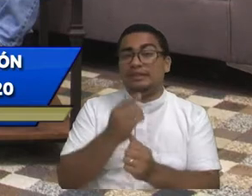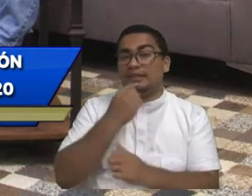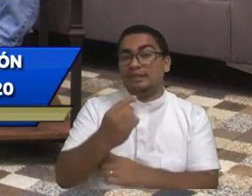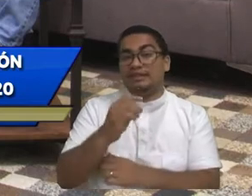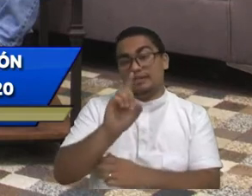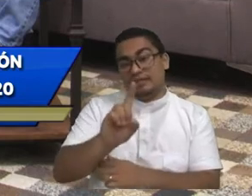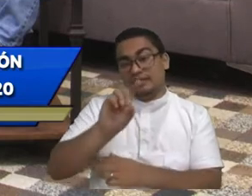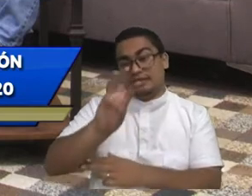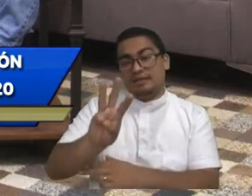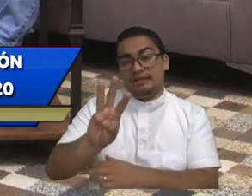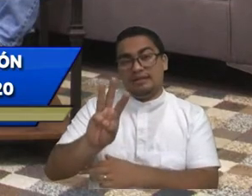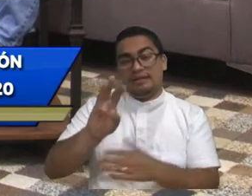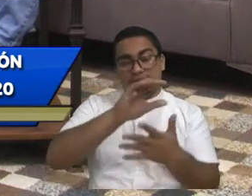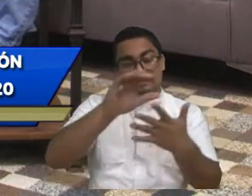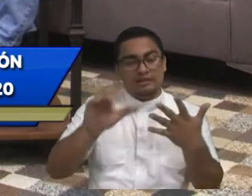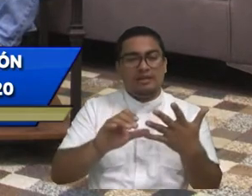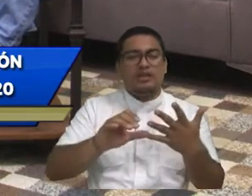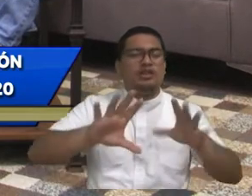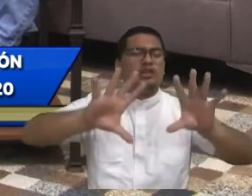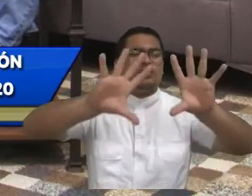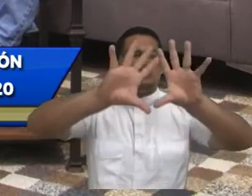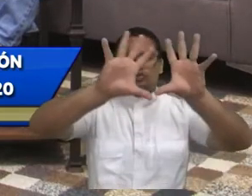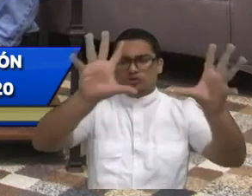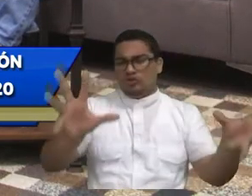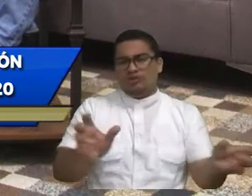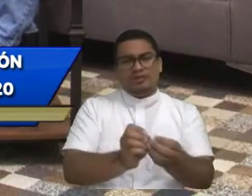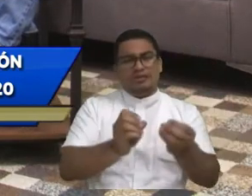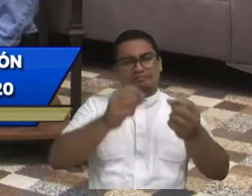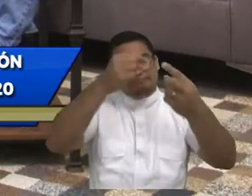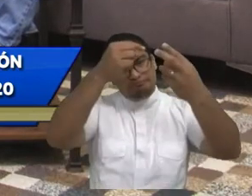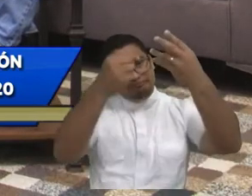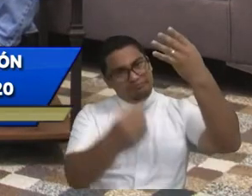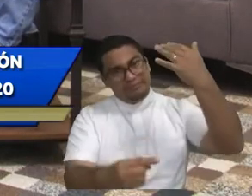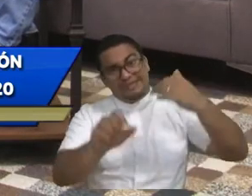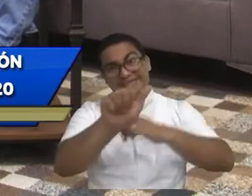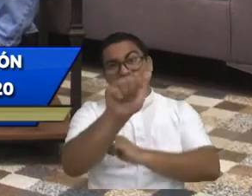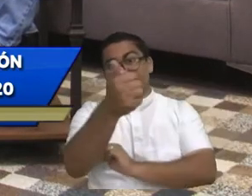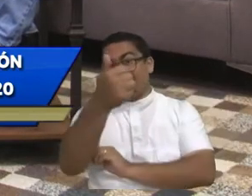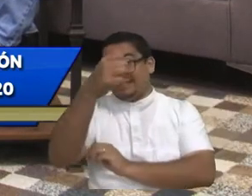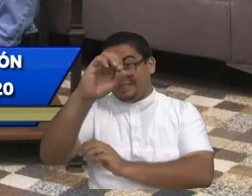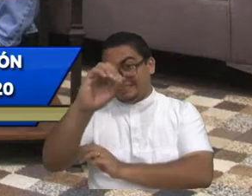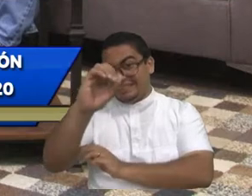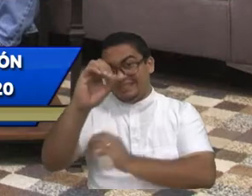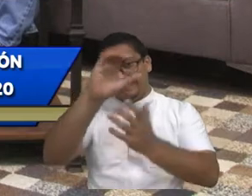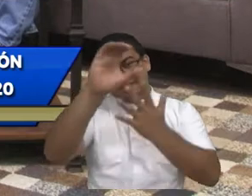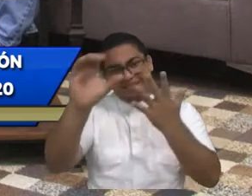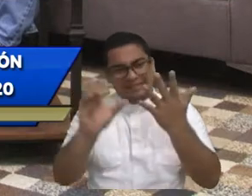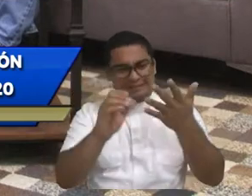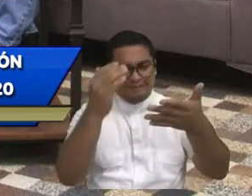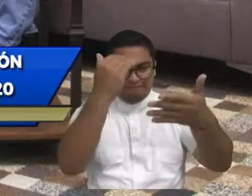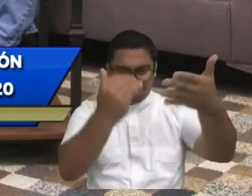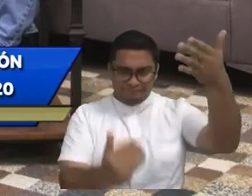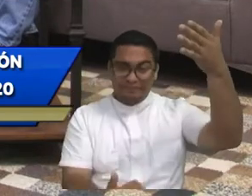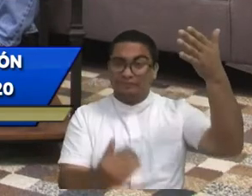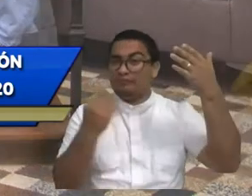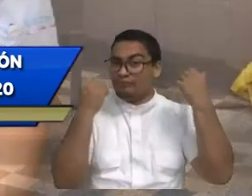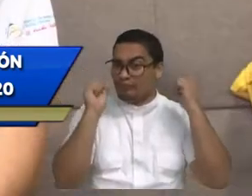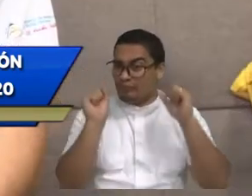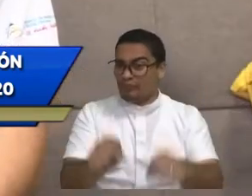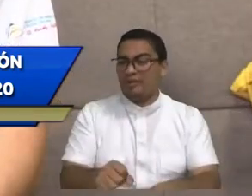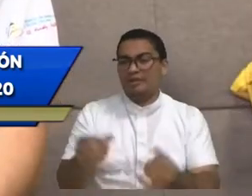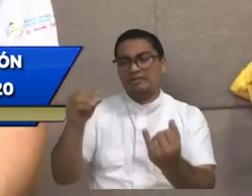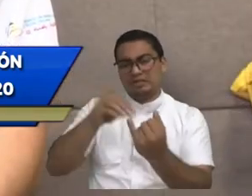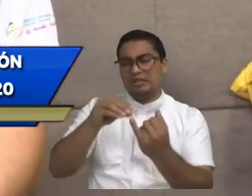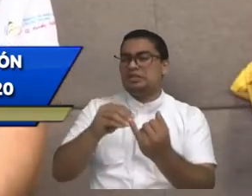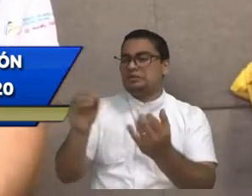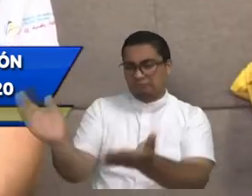de un paquete total de 60 carreras técnicas o que está ofertando totalmente gratuita tecnológico nacional